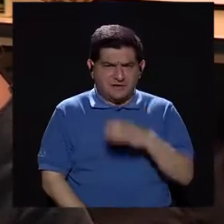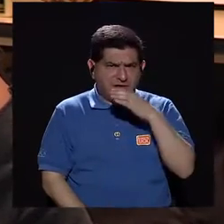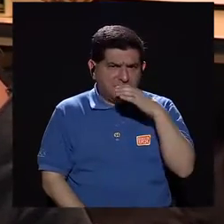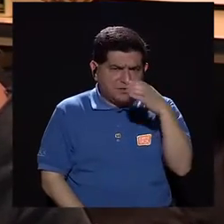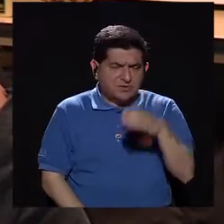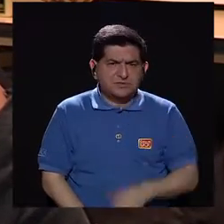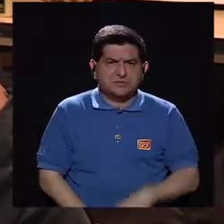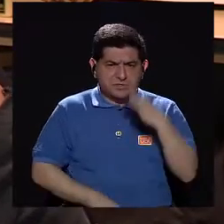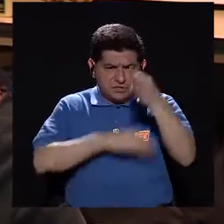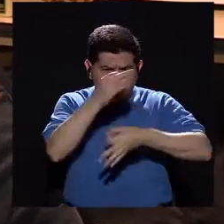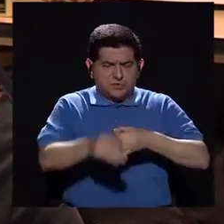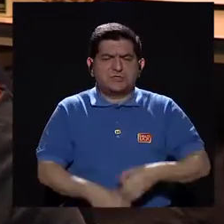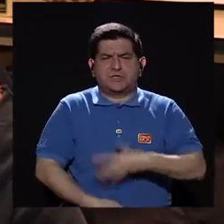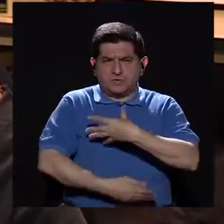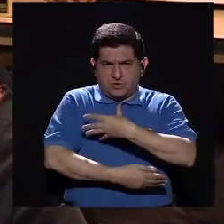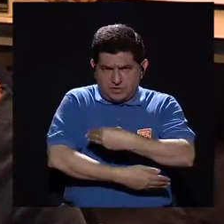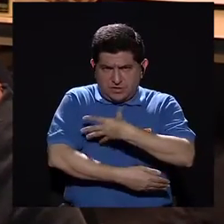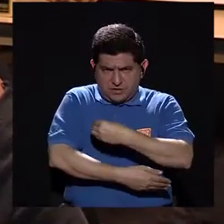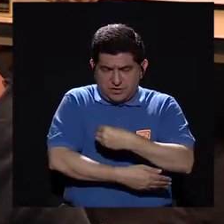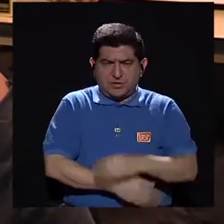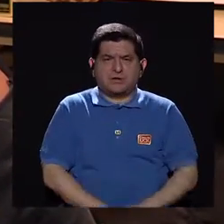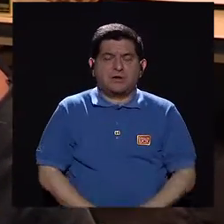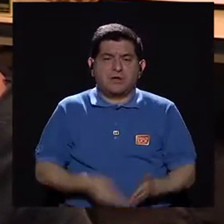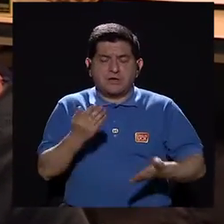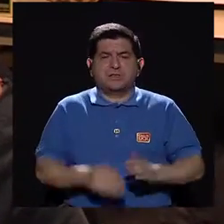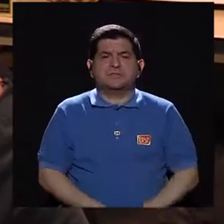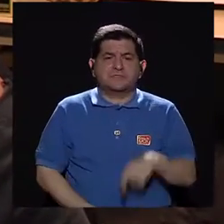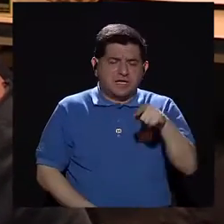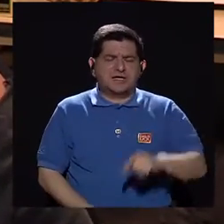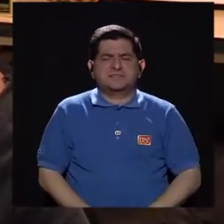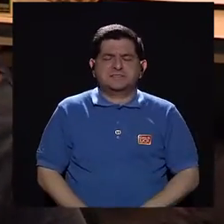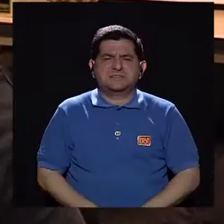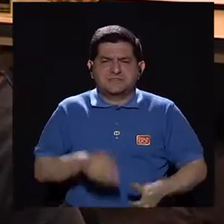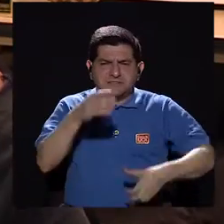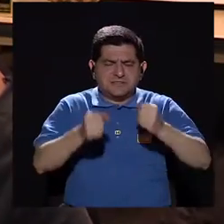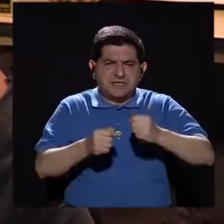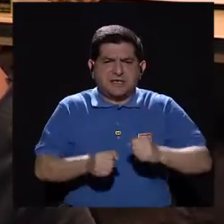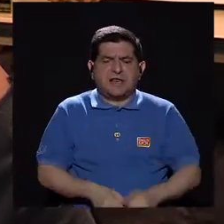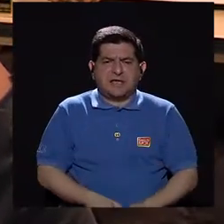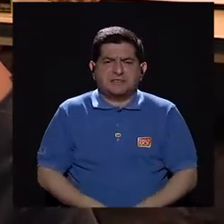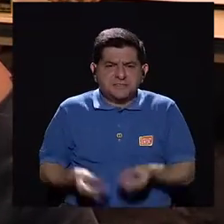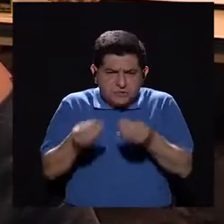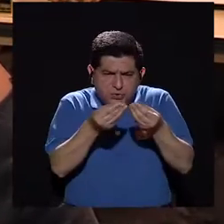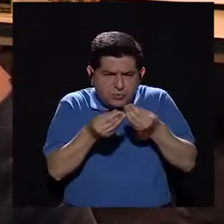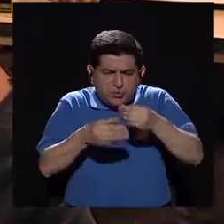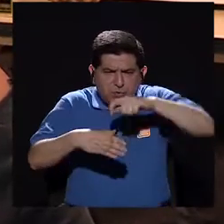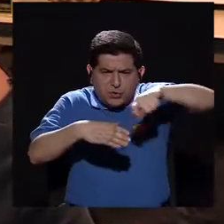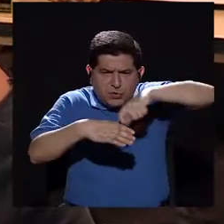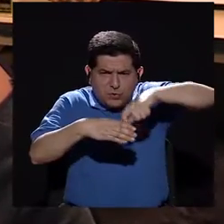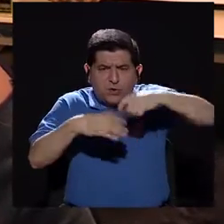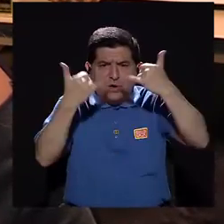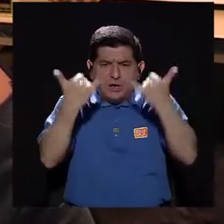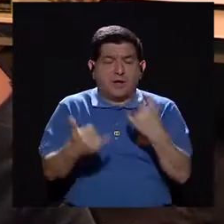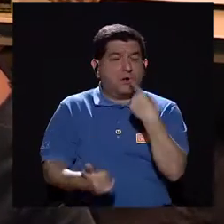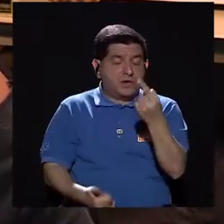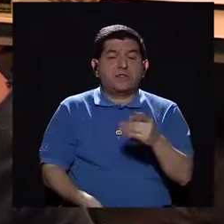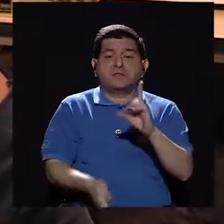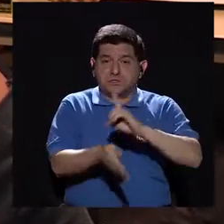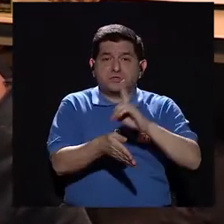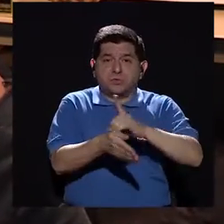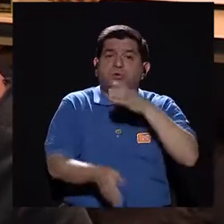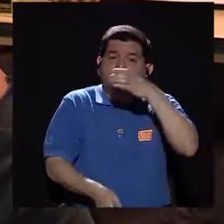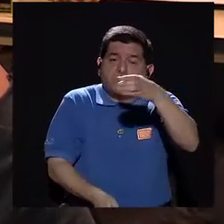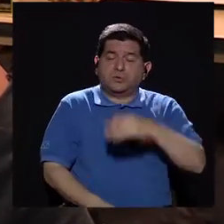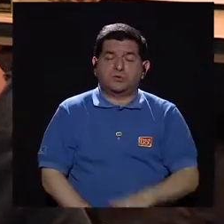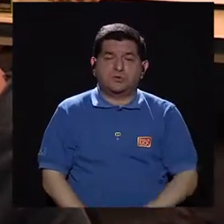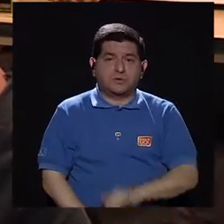tan recomendable es sustituir la leche materna por la fórmula o estas otras leches que ahora recomiendan hasta los mismos